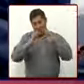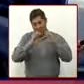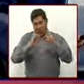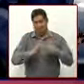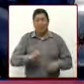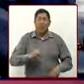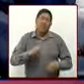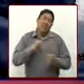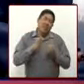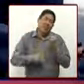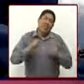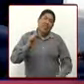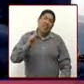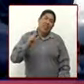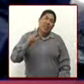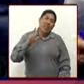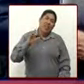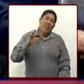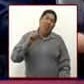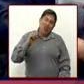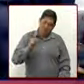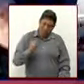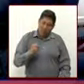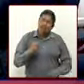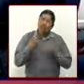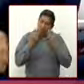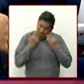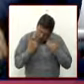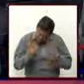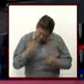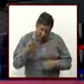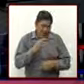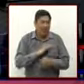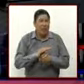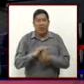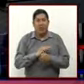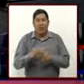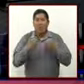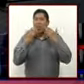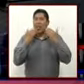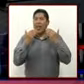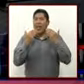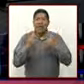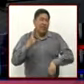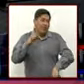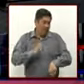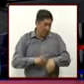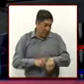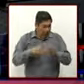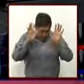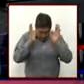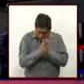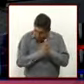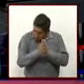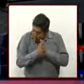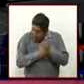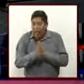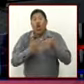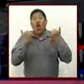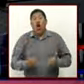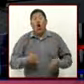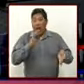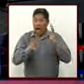Gabriela Halcón. Adelante, Miriam. Gracias, gracias, viceministra, por estar con nosotros. Gracias. Gracias por tomarse su tiempo. Bueno, lo que hoy ha